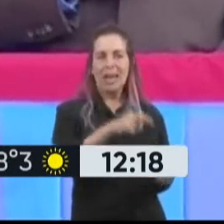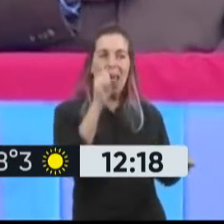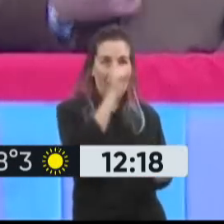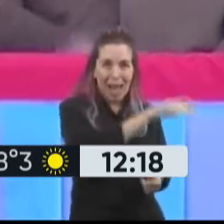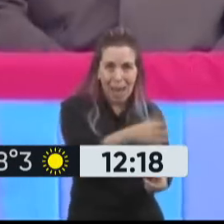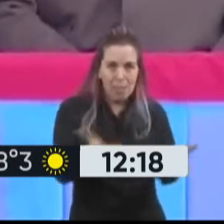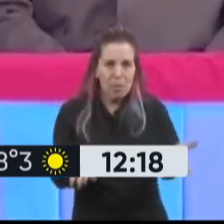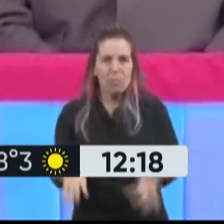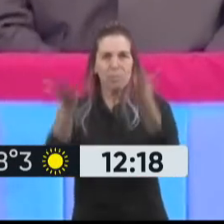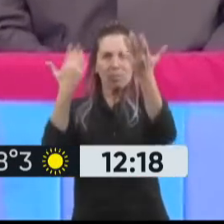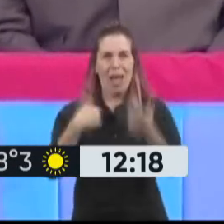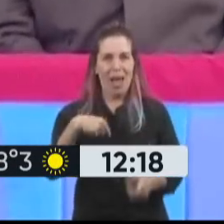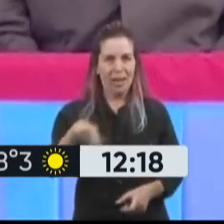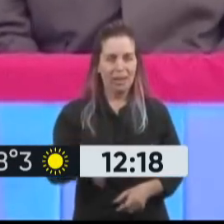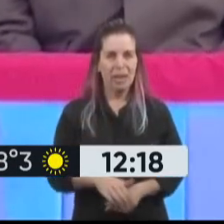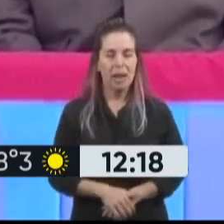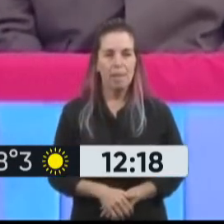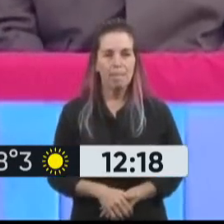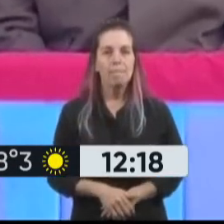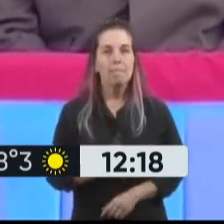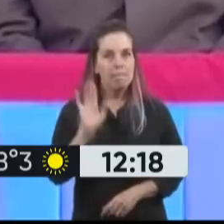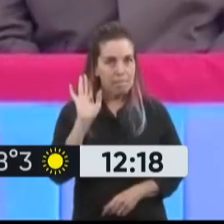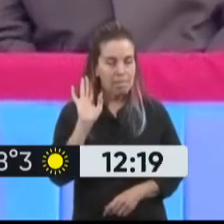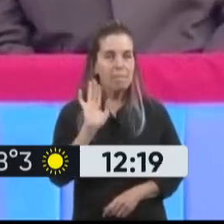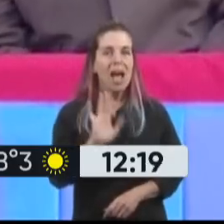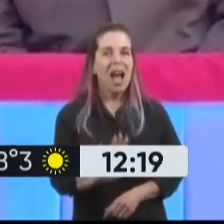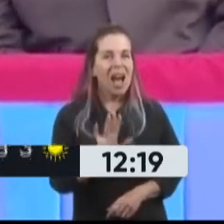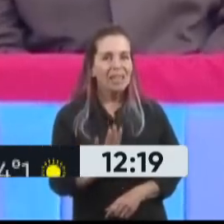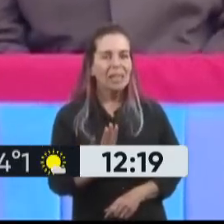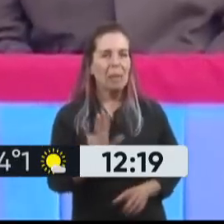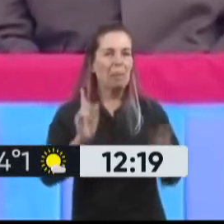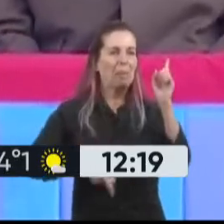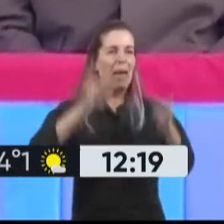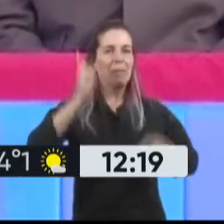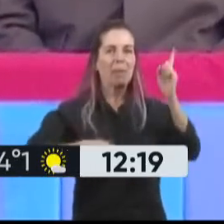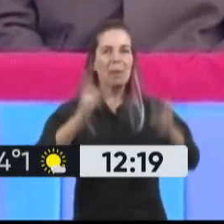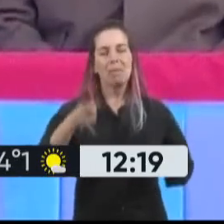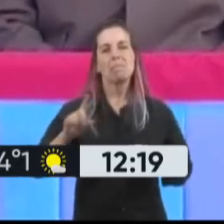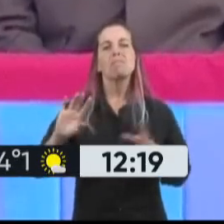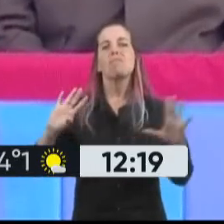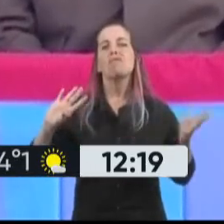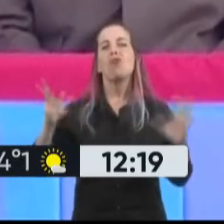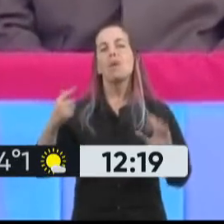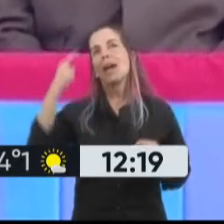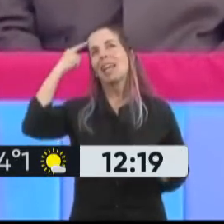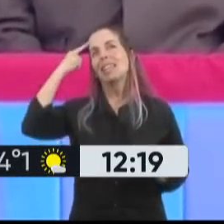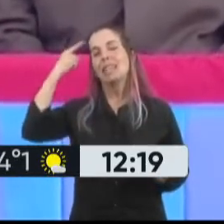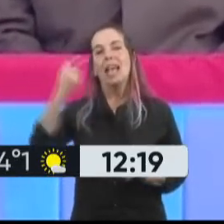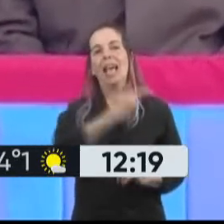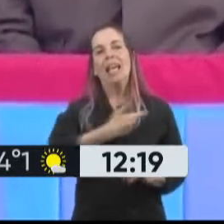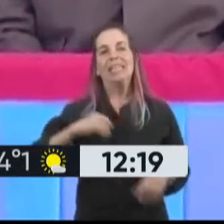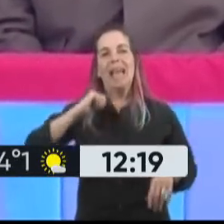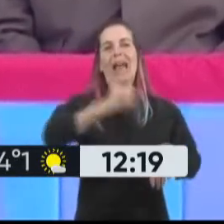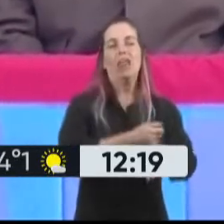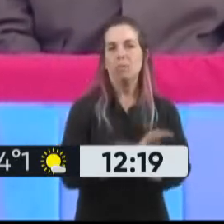mundial. Pero liberarnos de esta nueva forma de tiranía que ha sido el modelo del Estado presente y volver a la senda